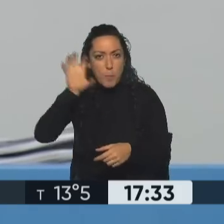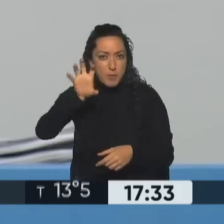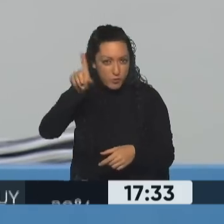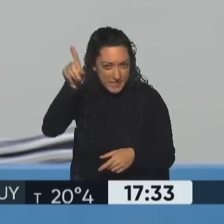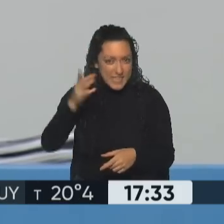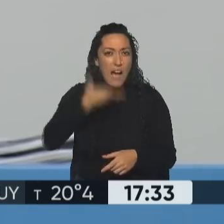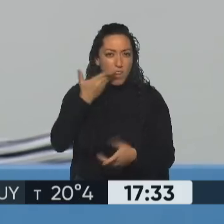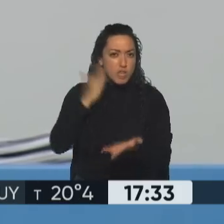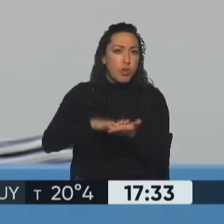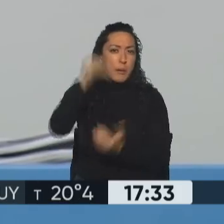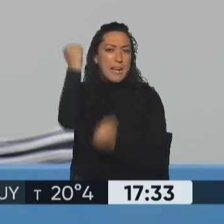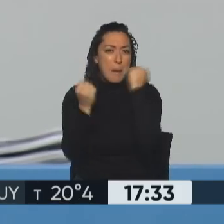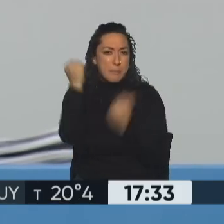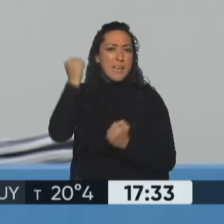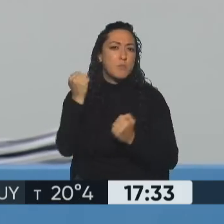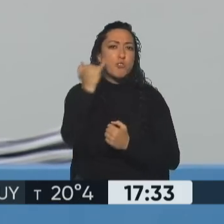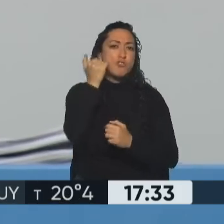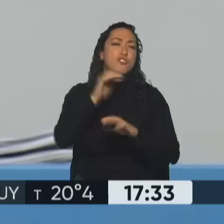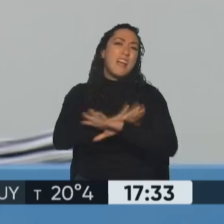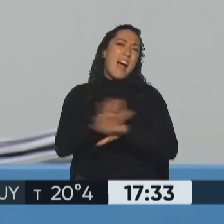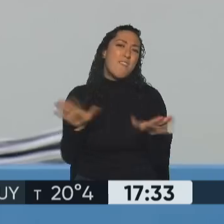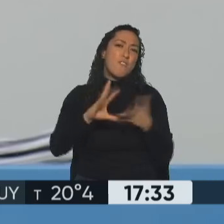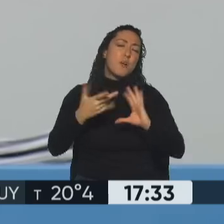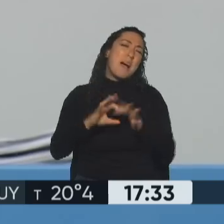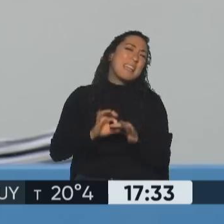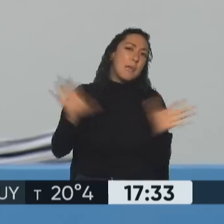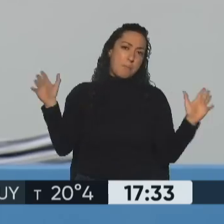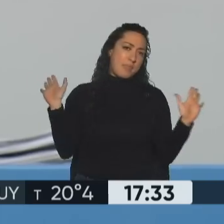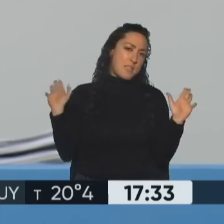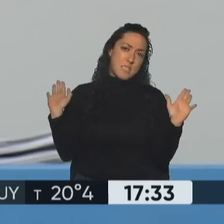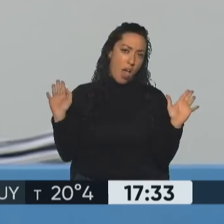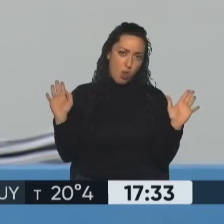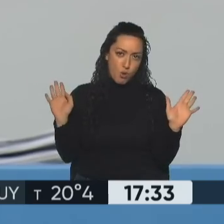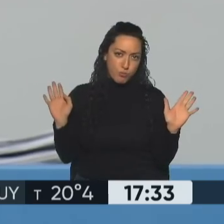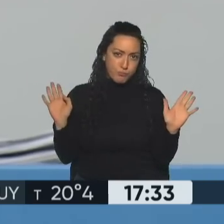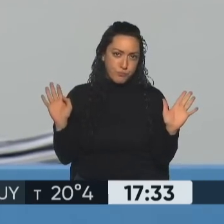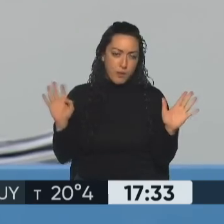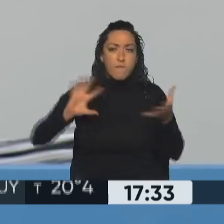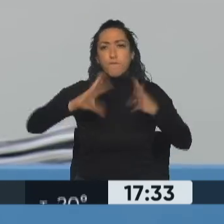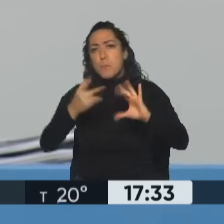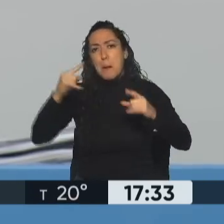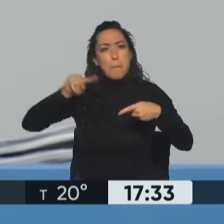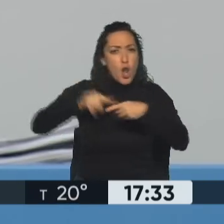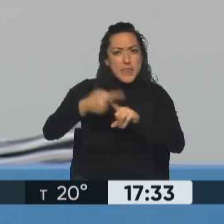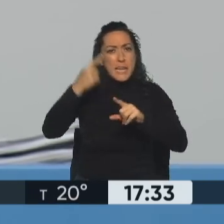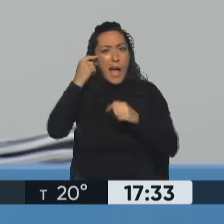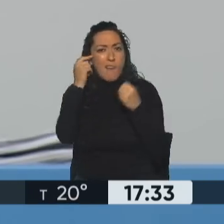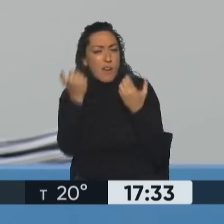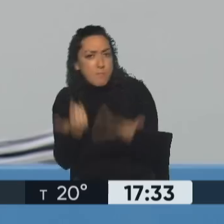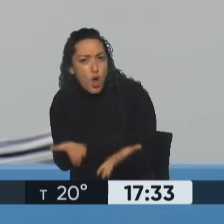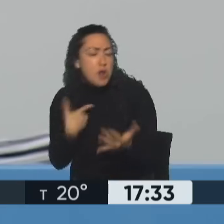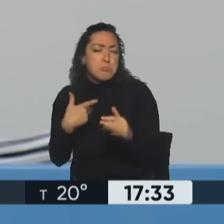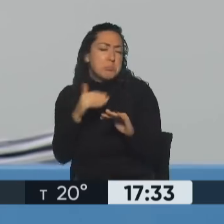sostuve el tema del capitalismo totalmente ya independizado de cualquier ideología como un